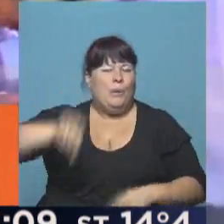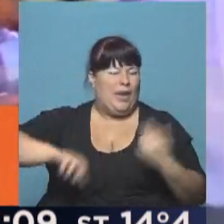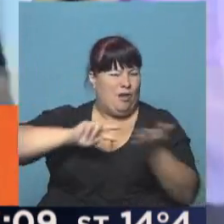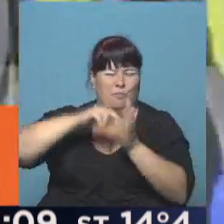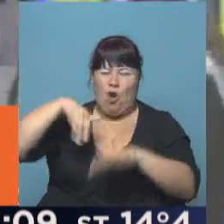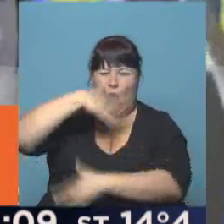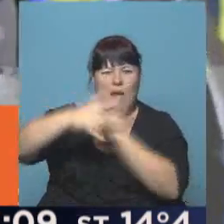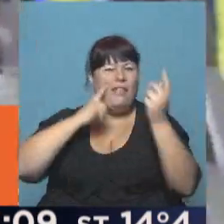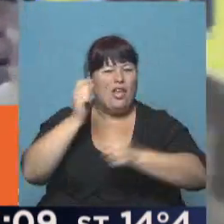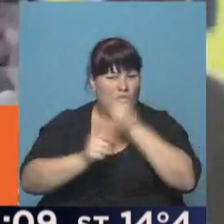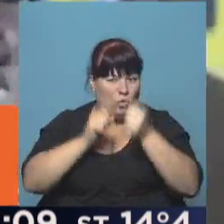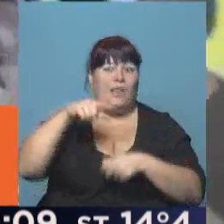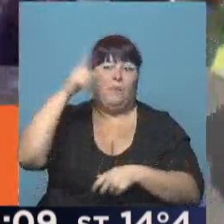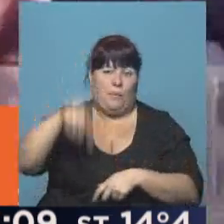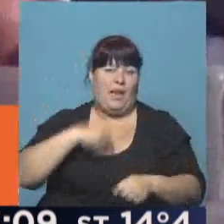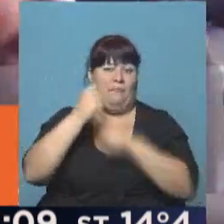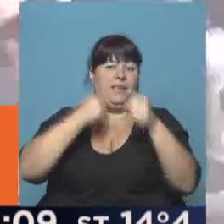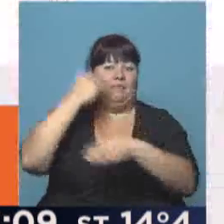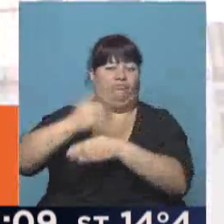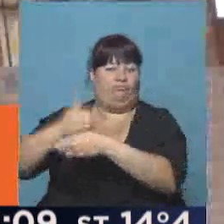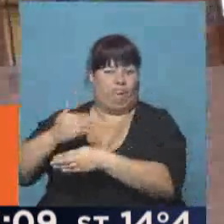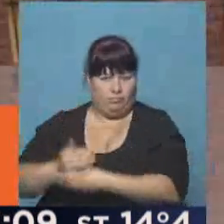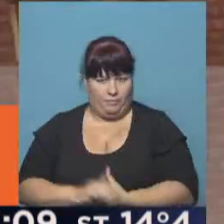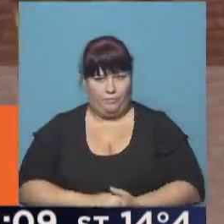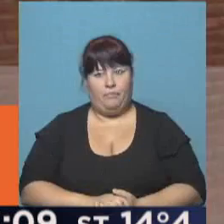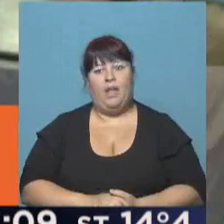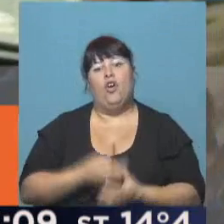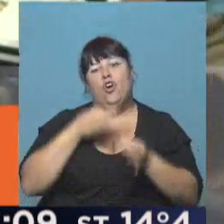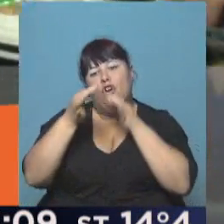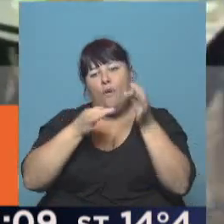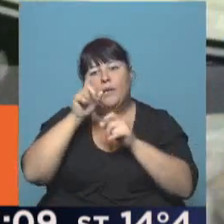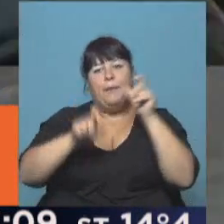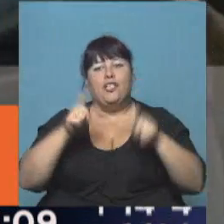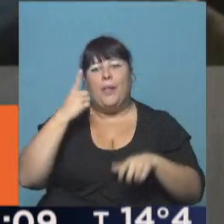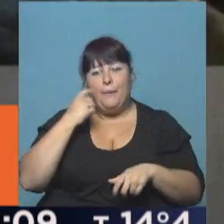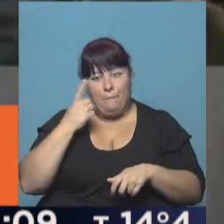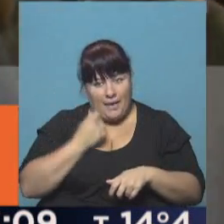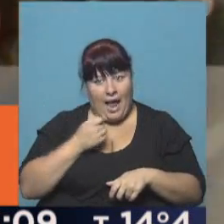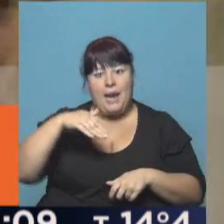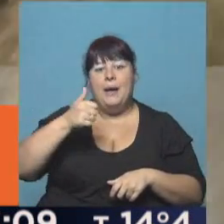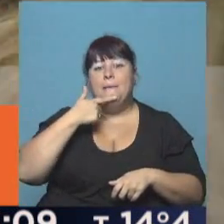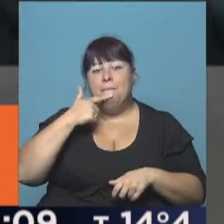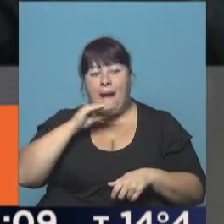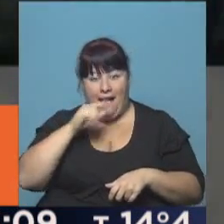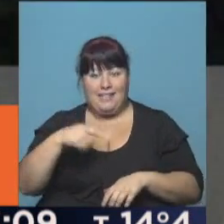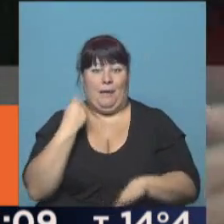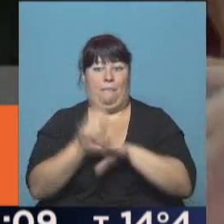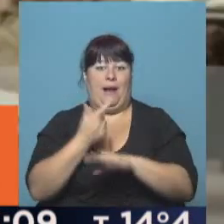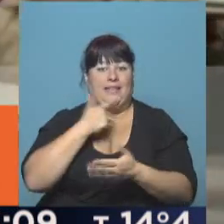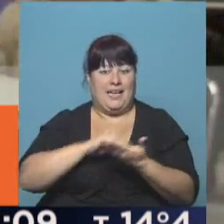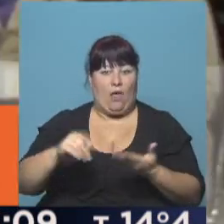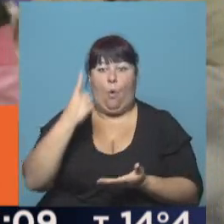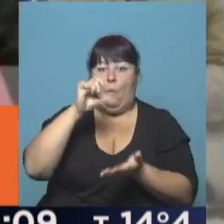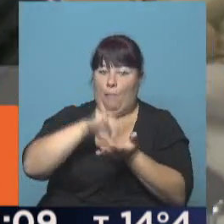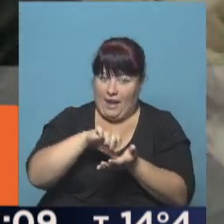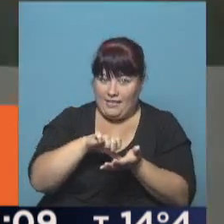crisis industrial que deriva en el cierre de empresas en diálogo con vecinos de pilar sergio massa precandidato a senador por un país